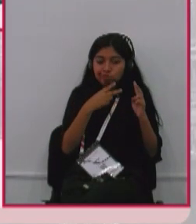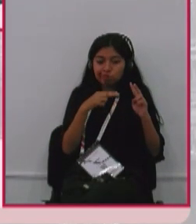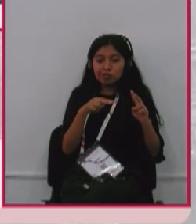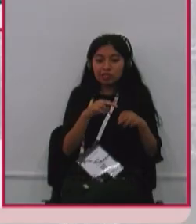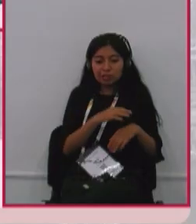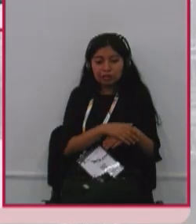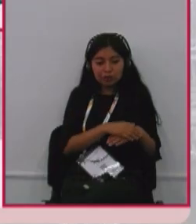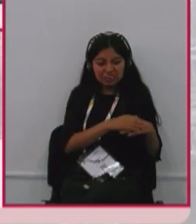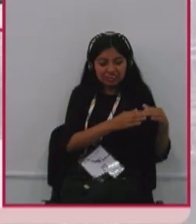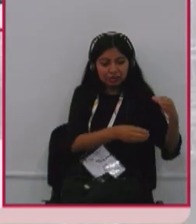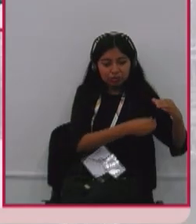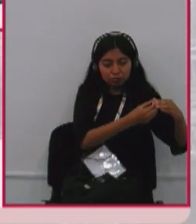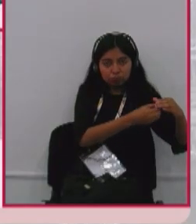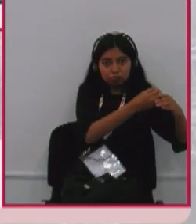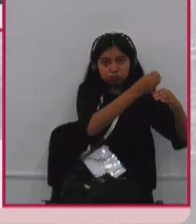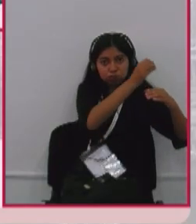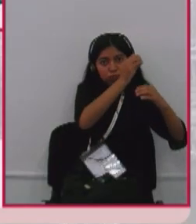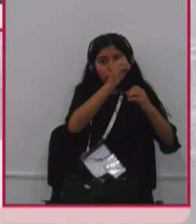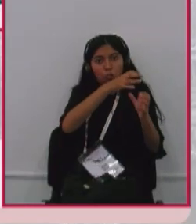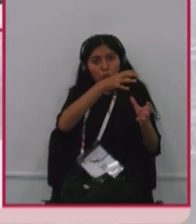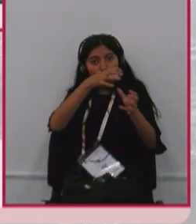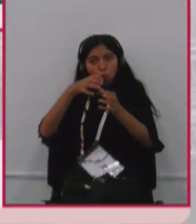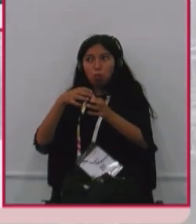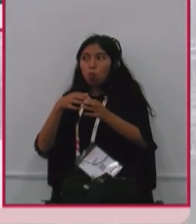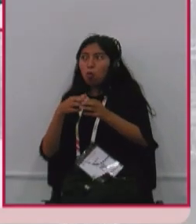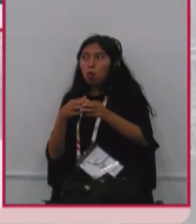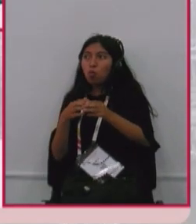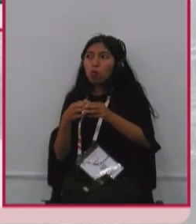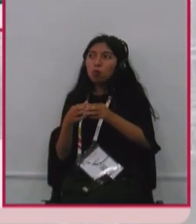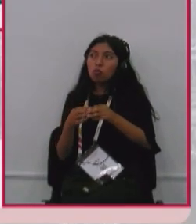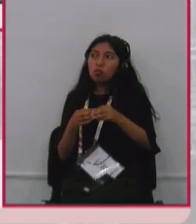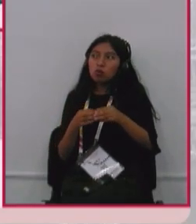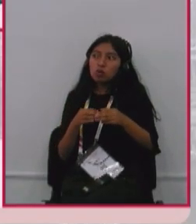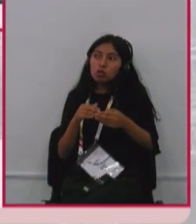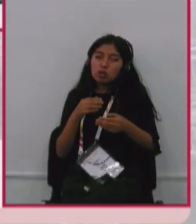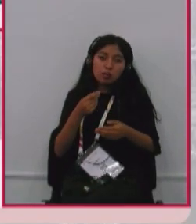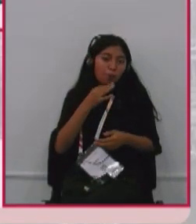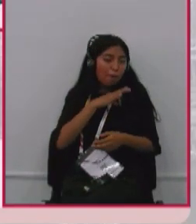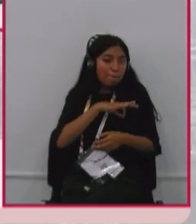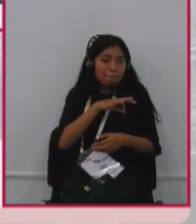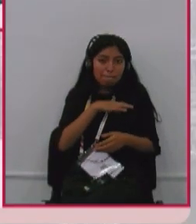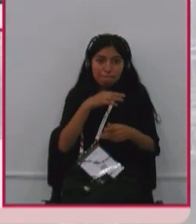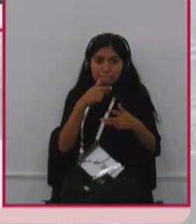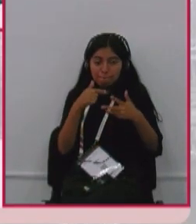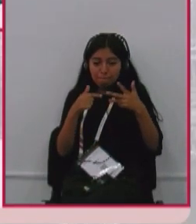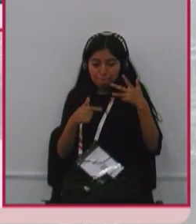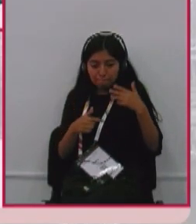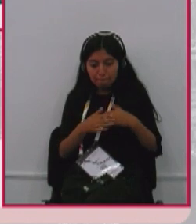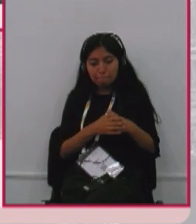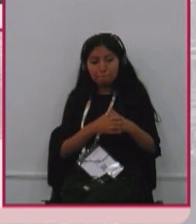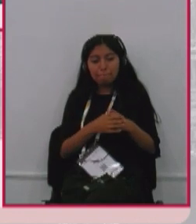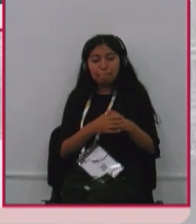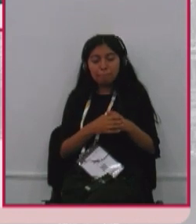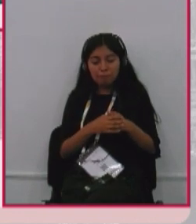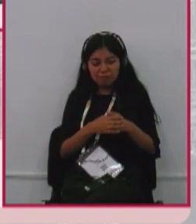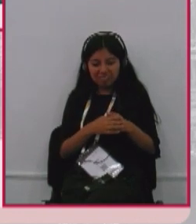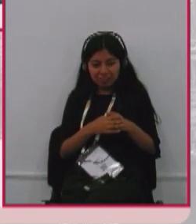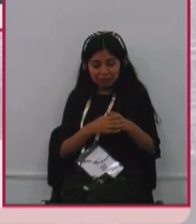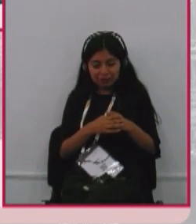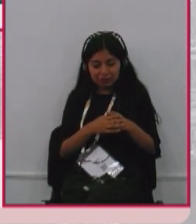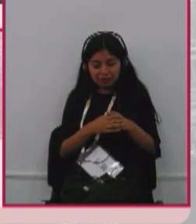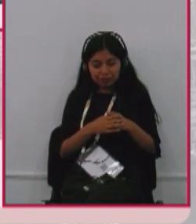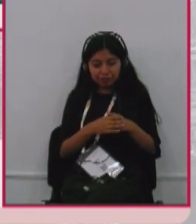partículas que están liberadas como concentrado final, y nos permite entonces generar varios beneficios: ahorrar en CAPEX para los clientes, ahorrar en